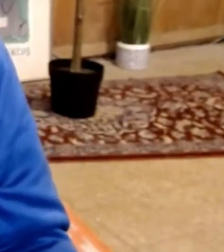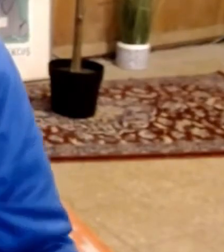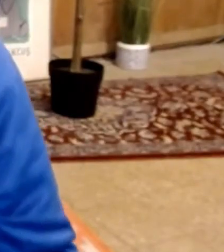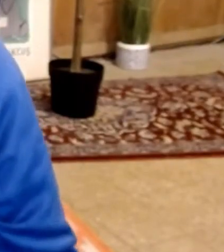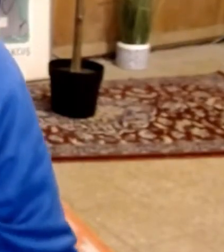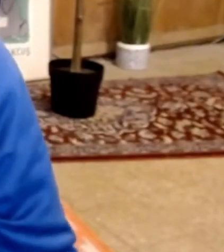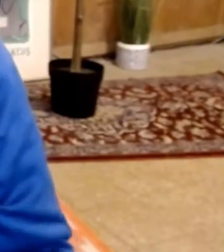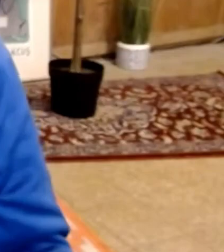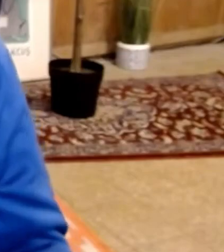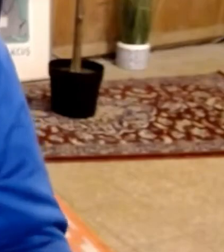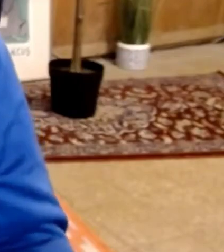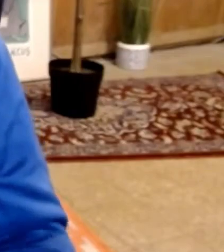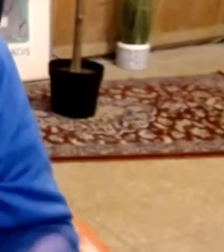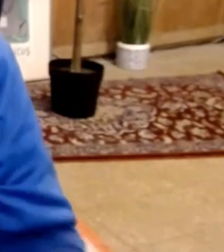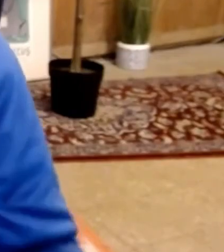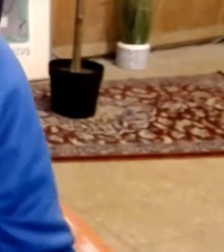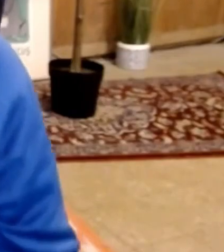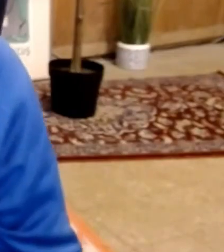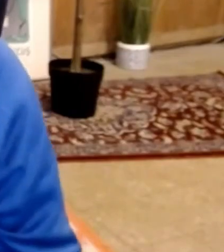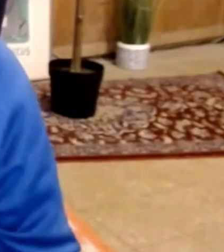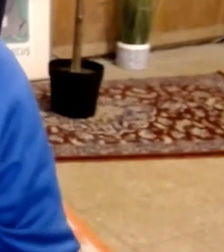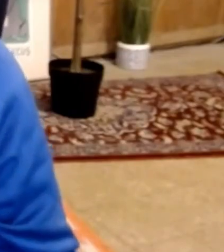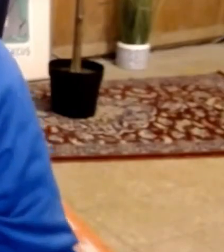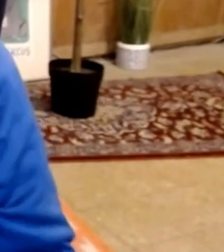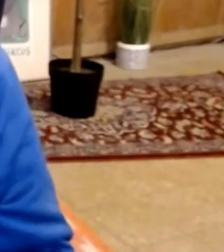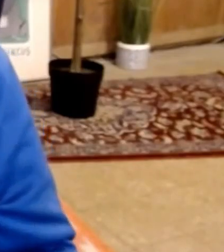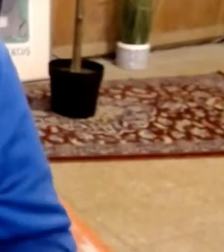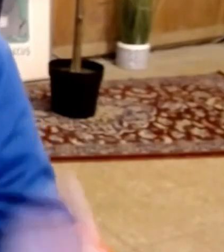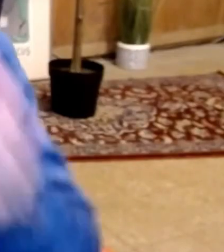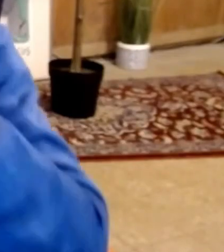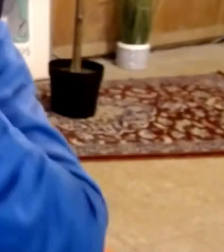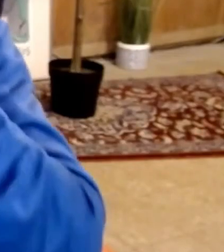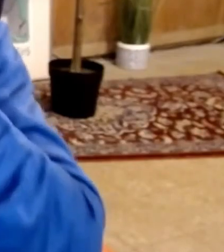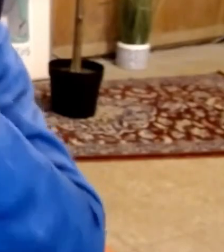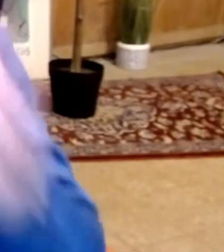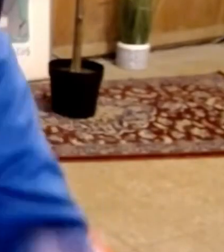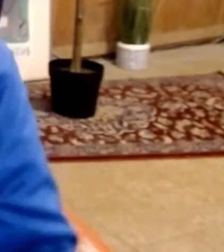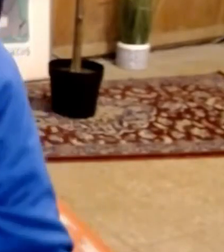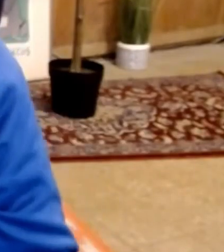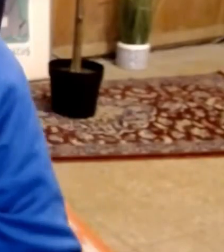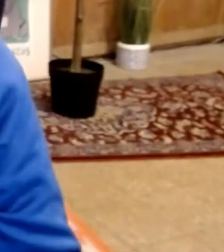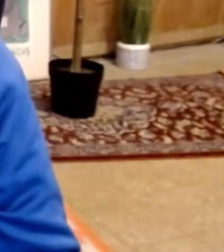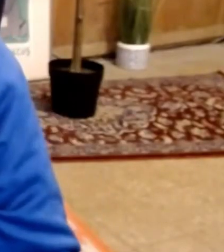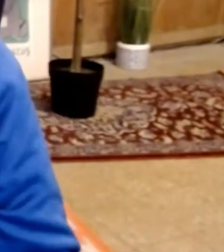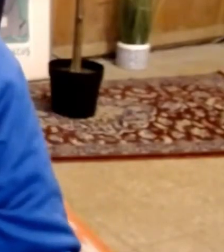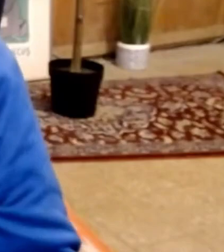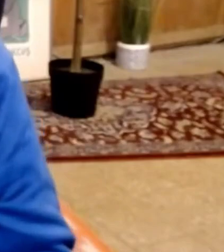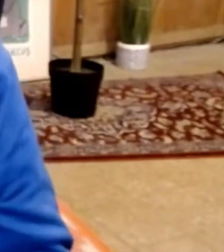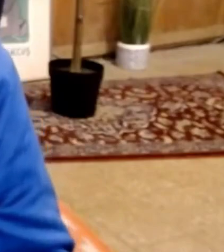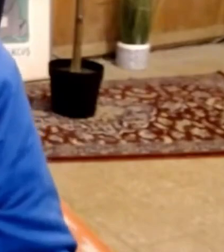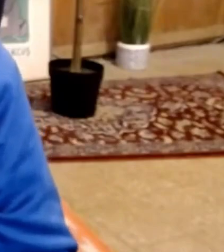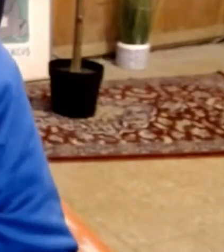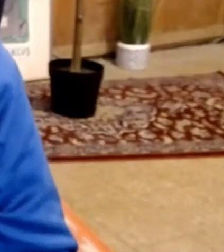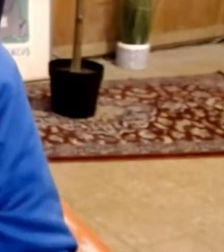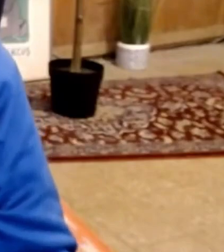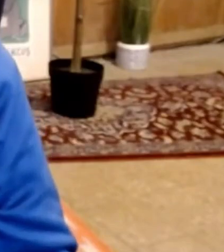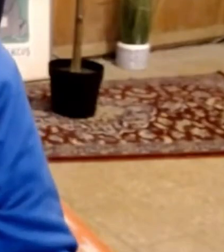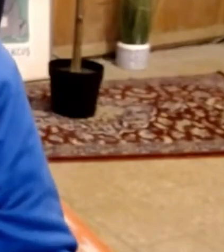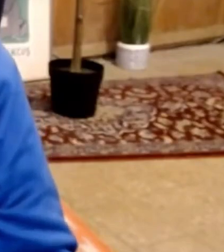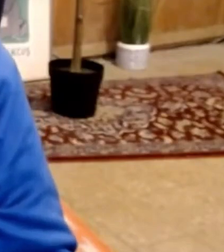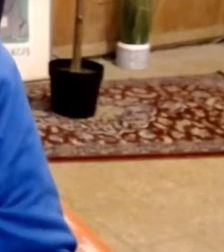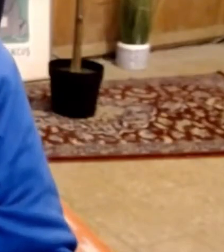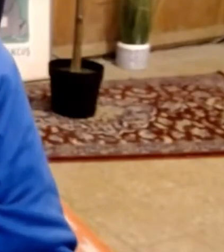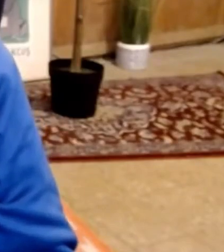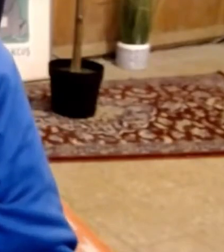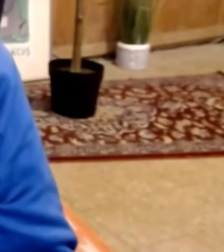Calderón Hinojosa, Enrique Peña Nieto. No hubo lo suficiente para vincularla, no participamos, hay